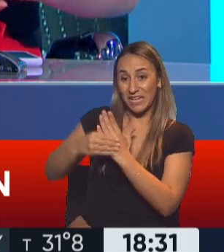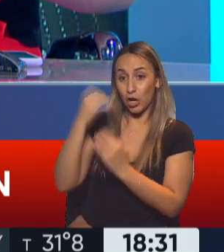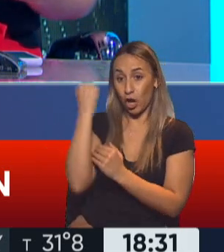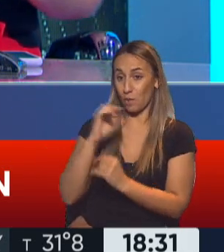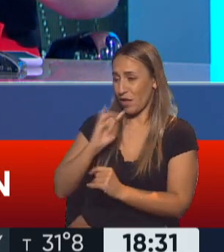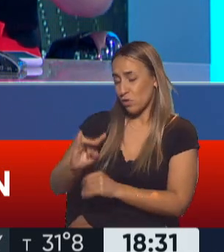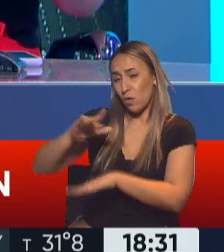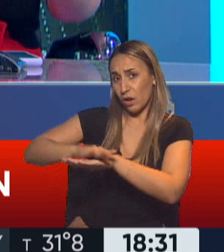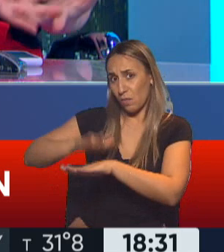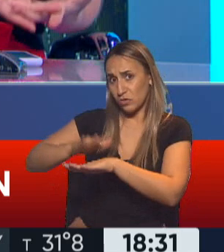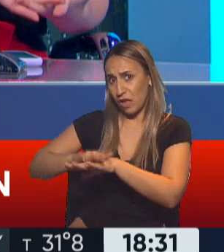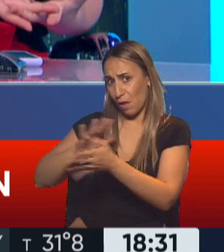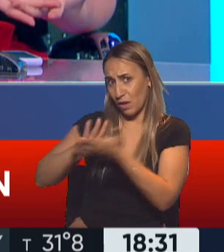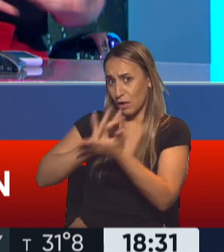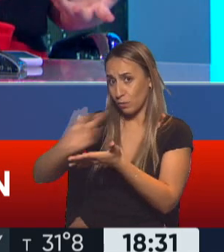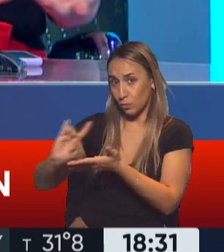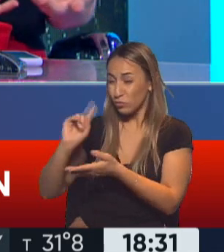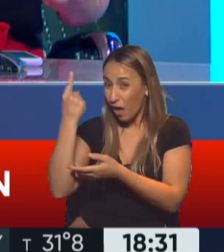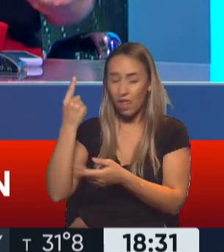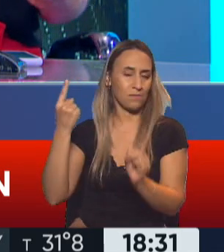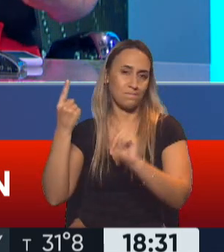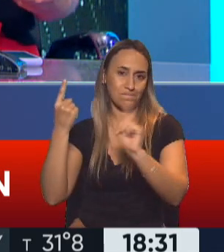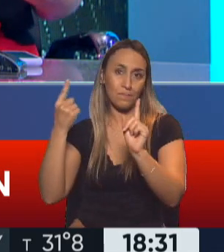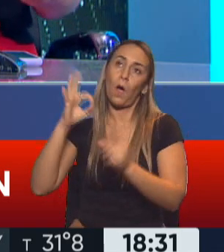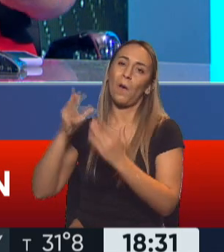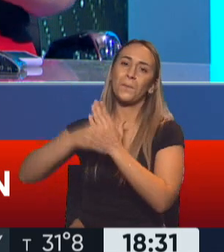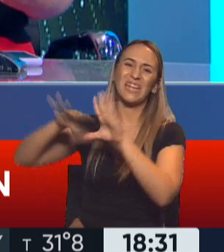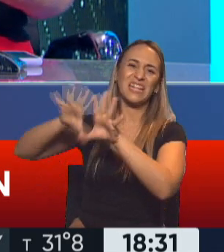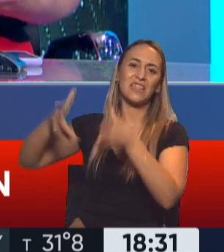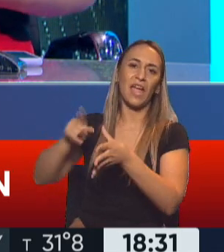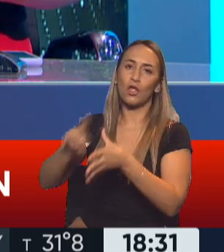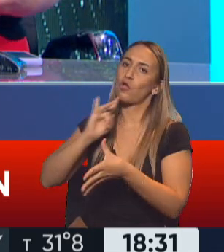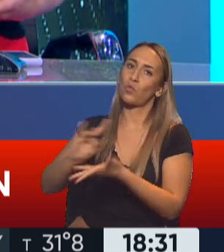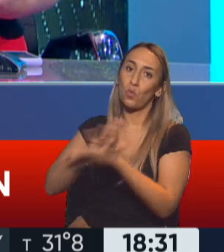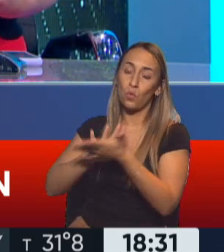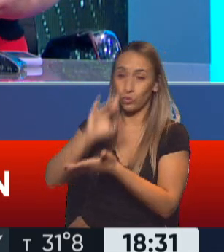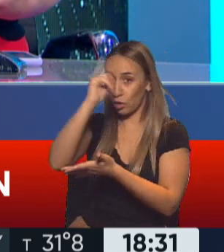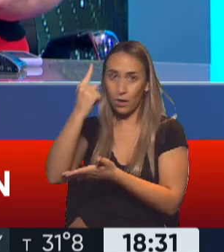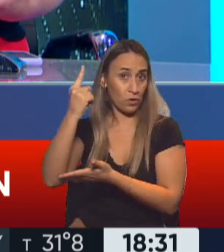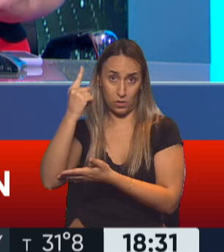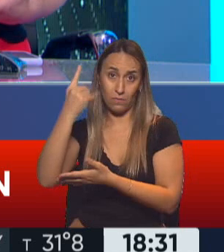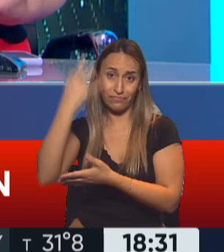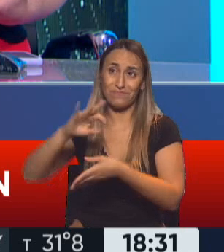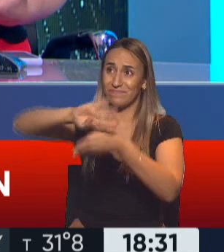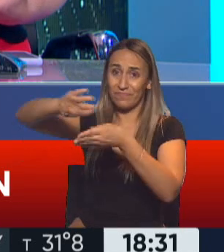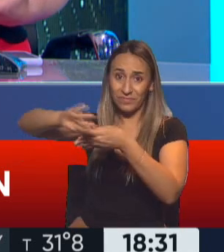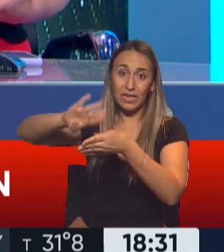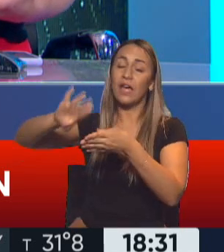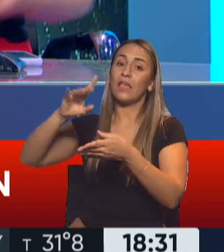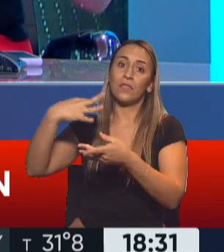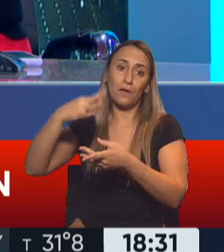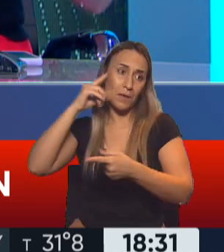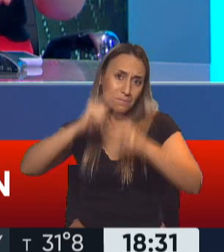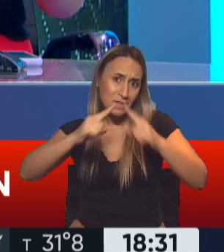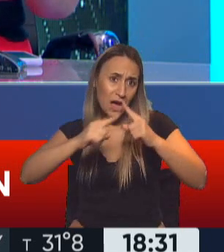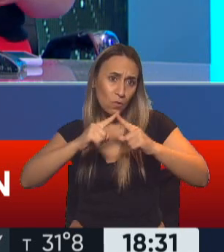está hablando de un Estado-nación, Argentina, que está renegociando una deuda con otros Estado-nación que integran el Fondo Monetario